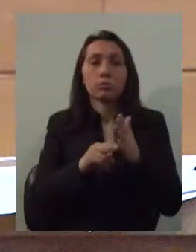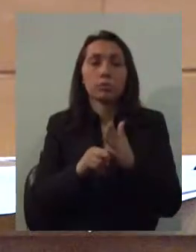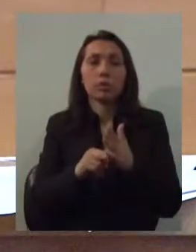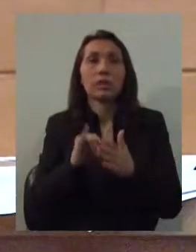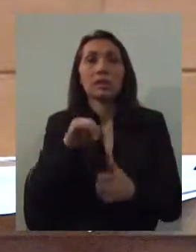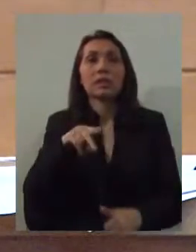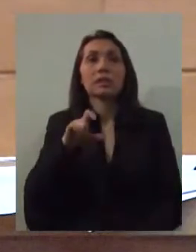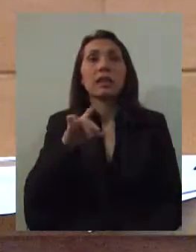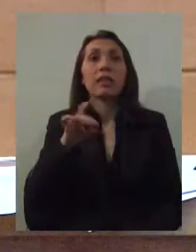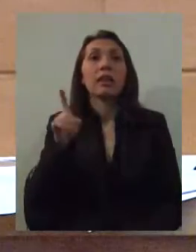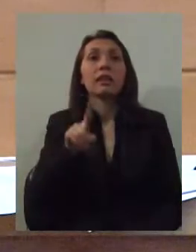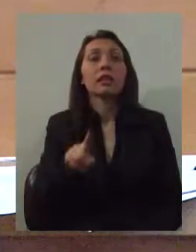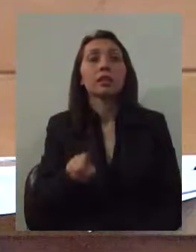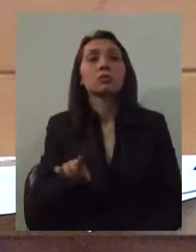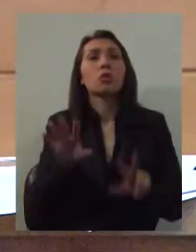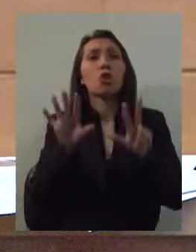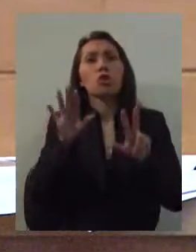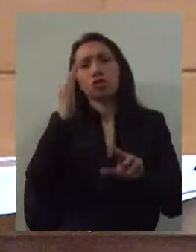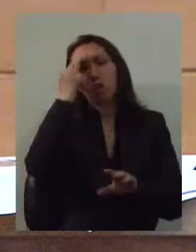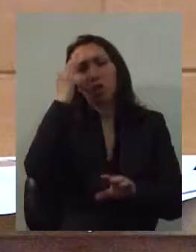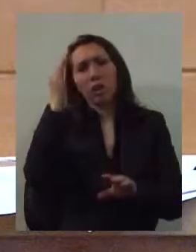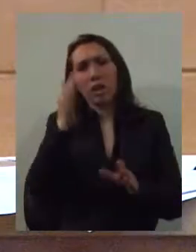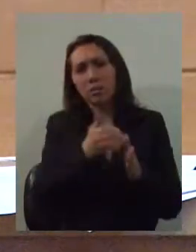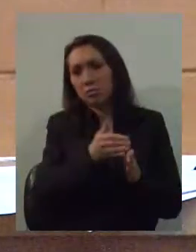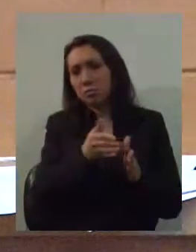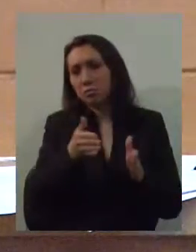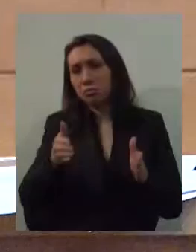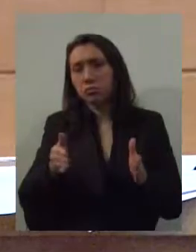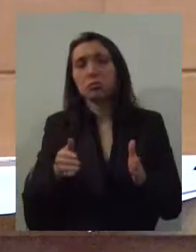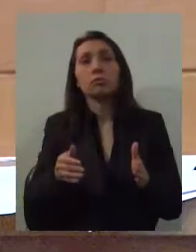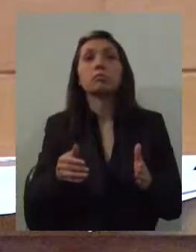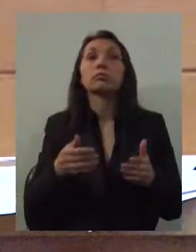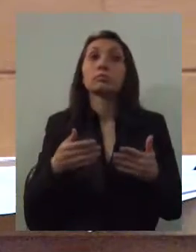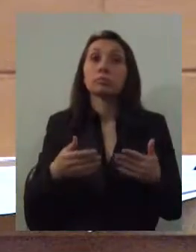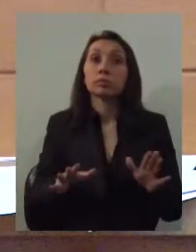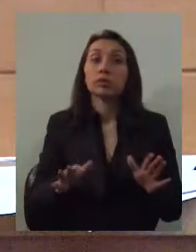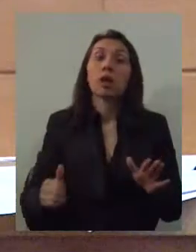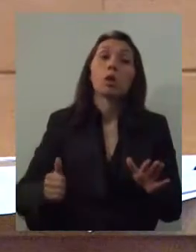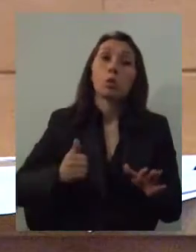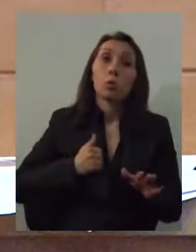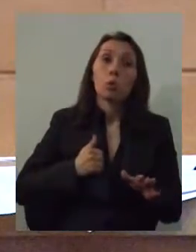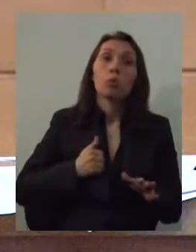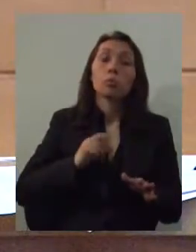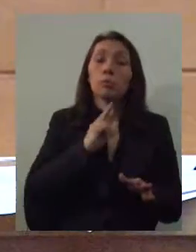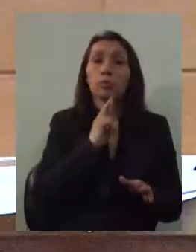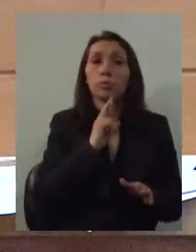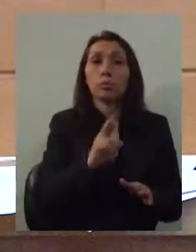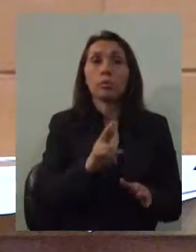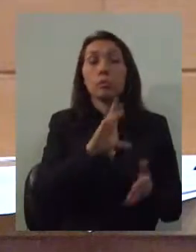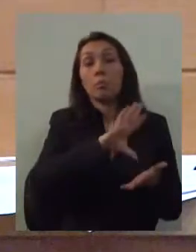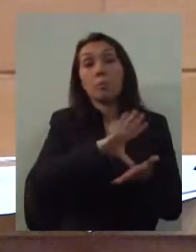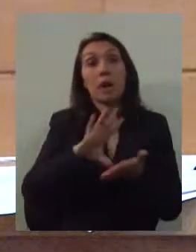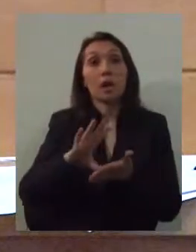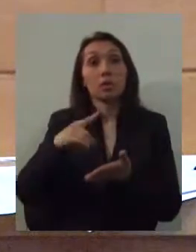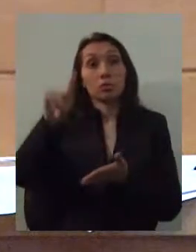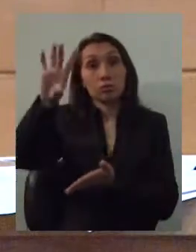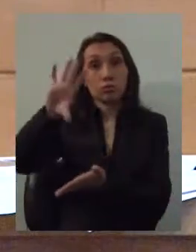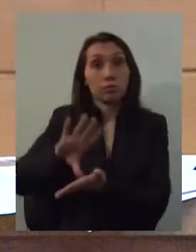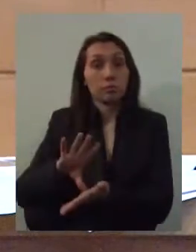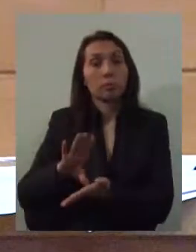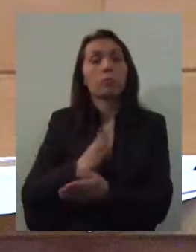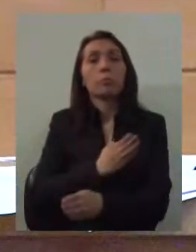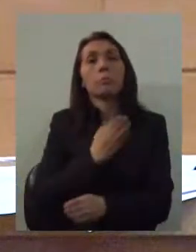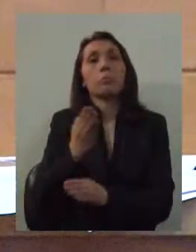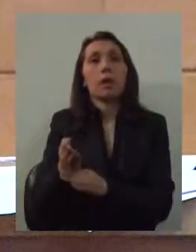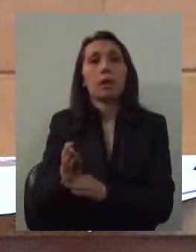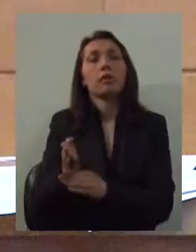término breve de 8 días. Mandada a cumplir una resolución en país extranjero, se